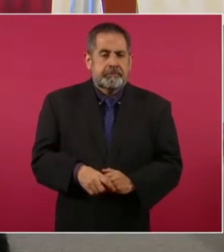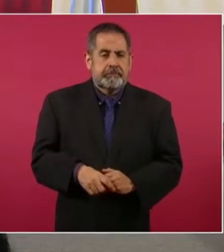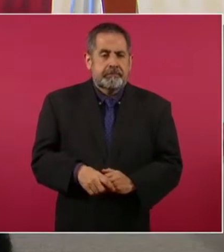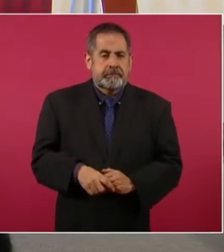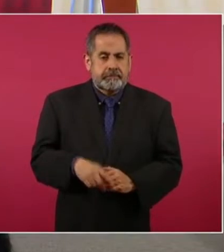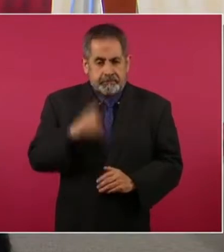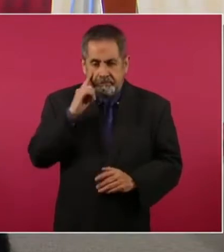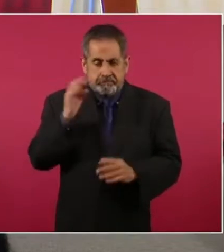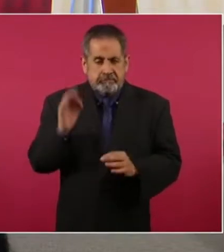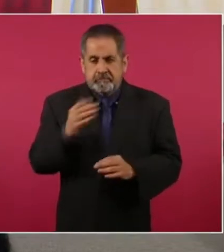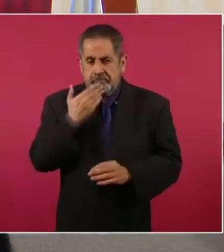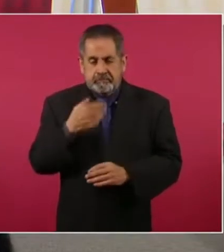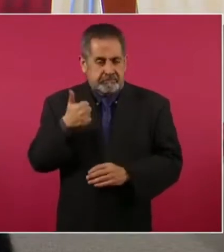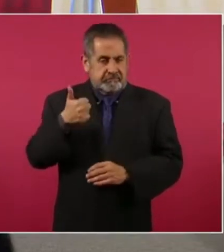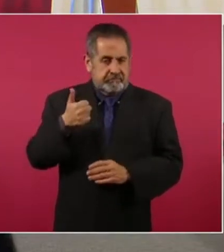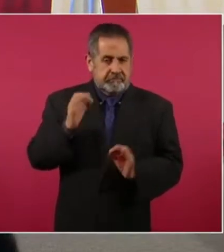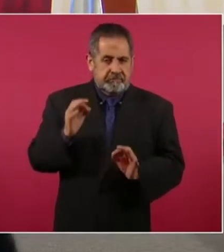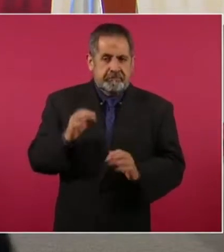6,